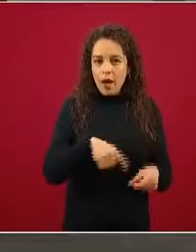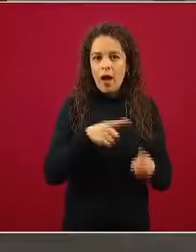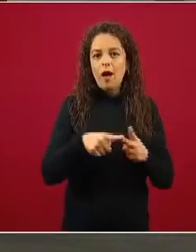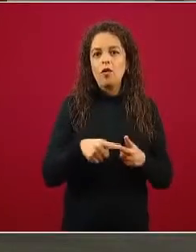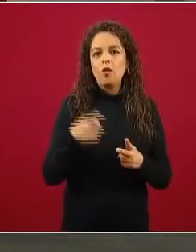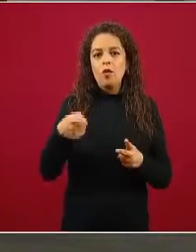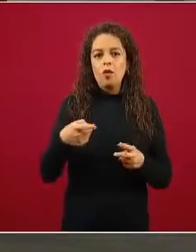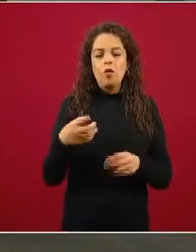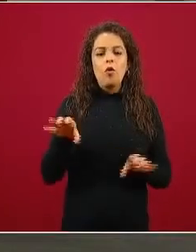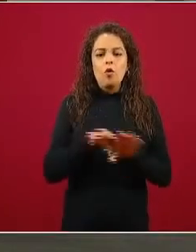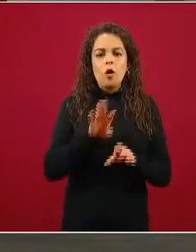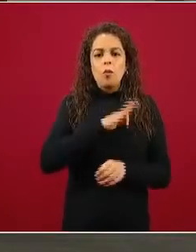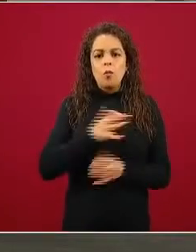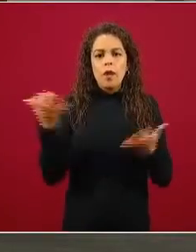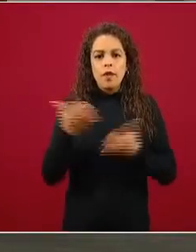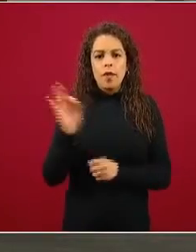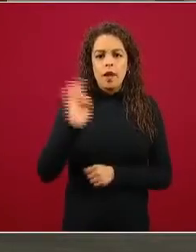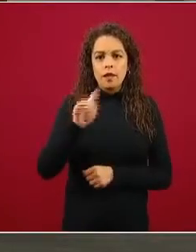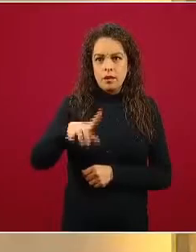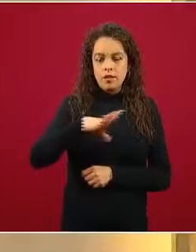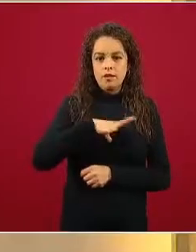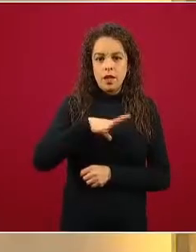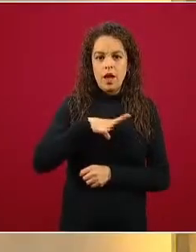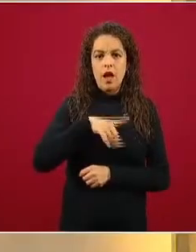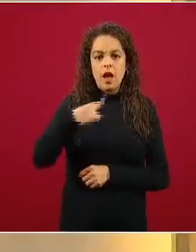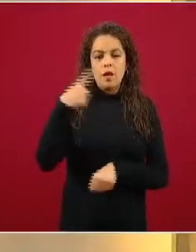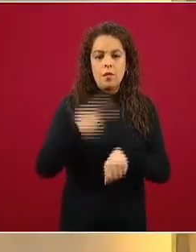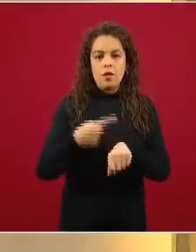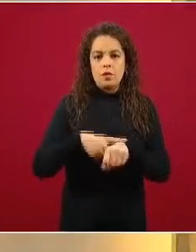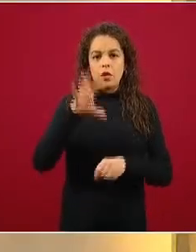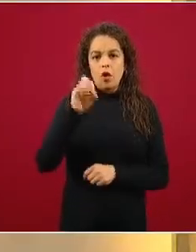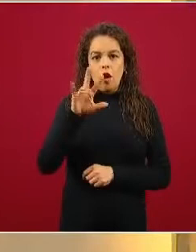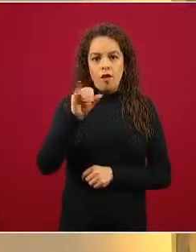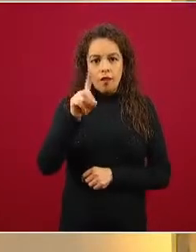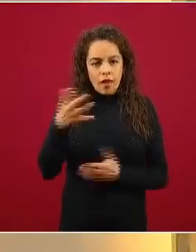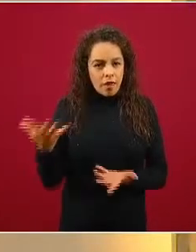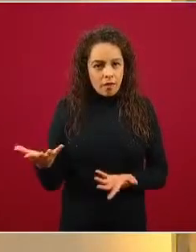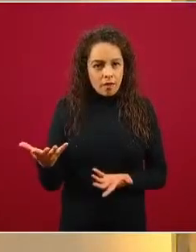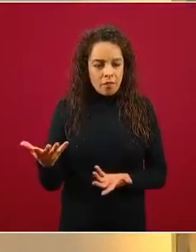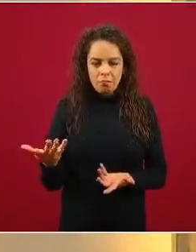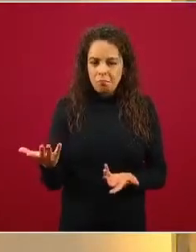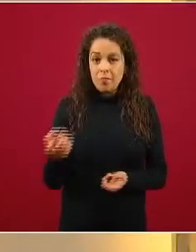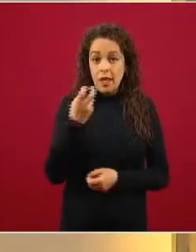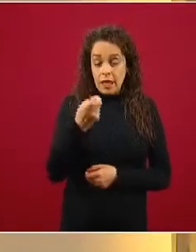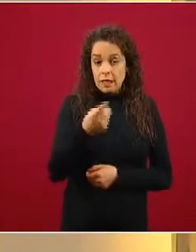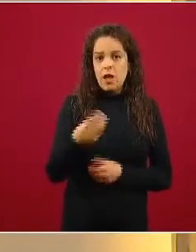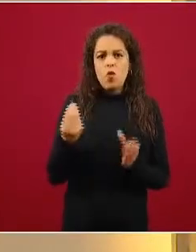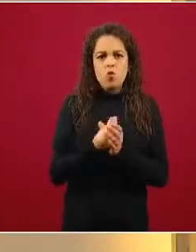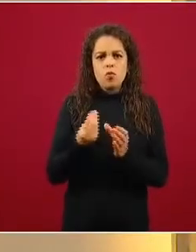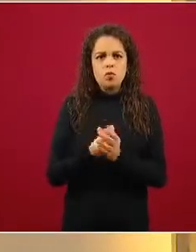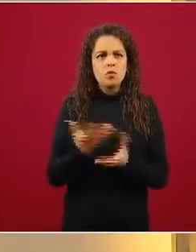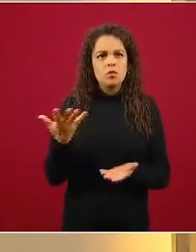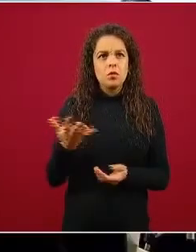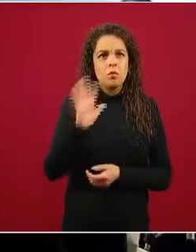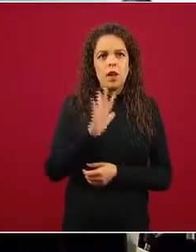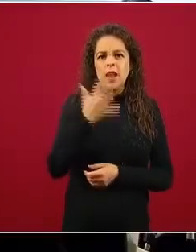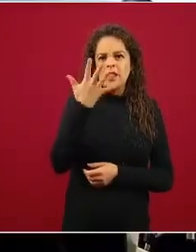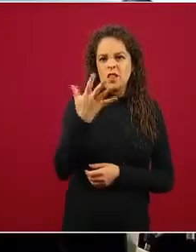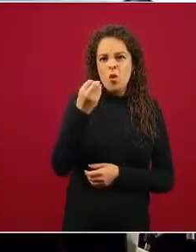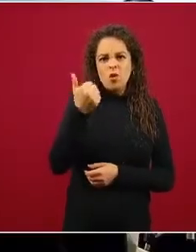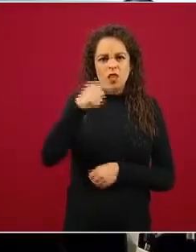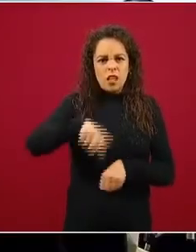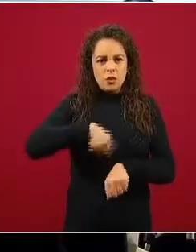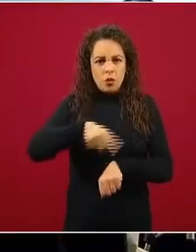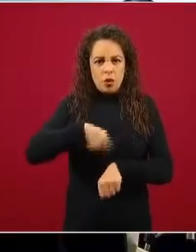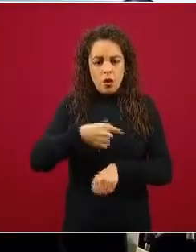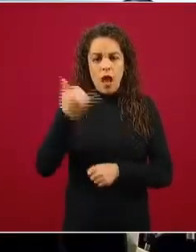cuando se tiene un paciente con COVID en el hogar. Son cursos que duran 5 o 6 horas, se evalúan y se genera incluso una certificación